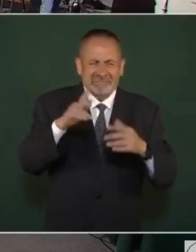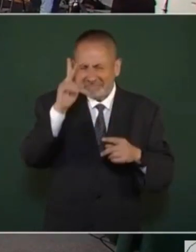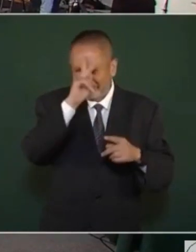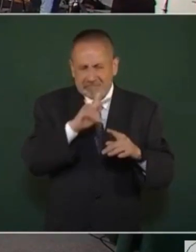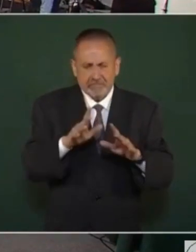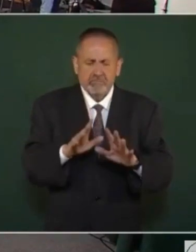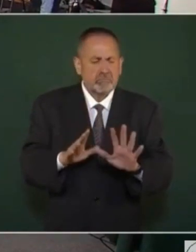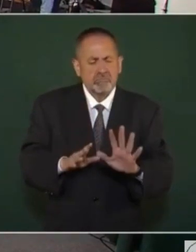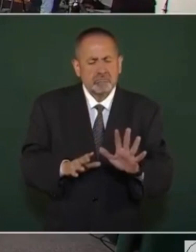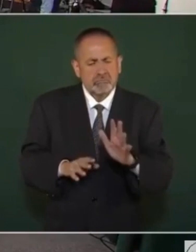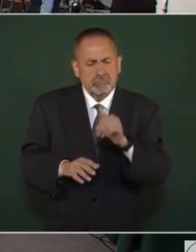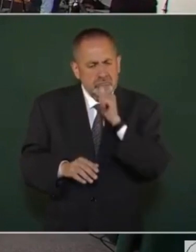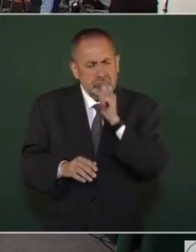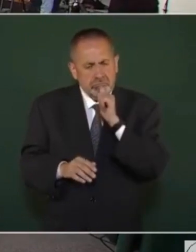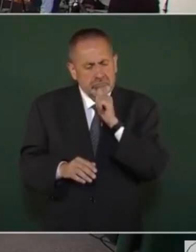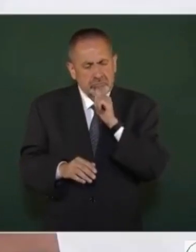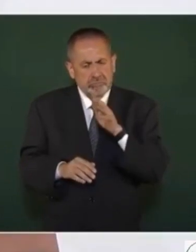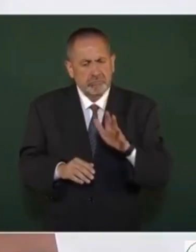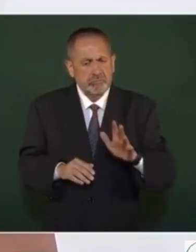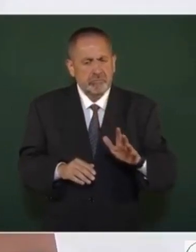en